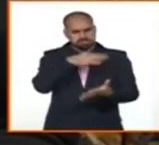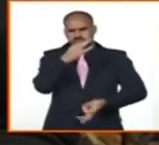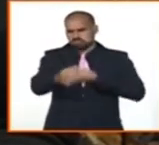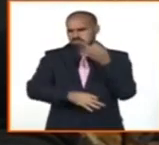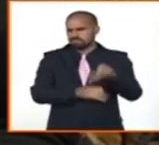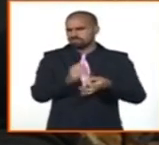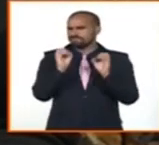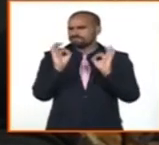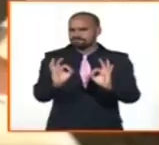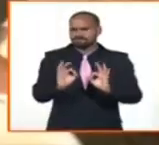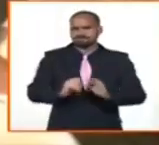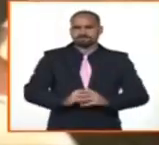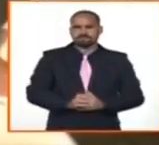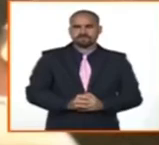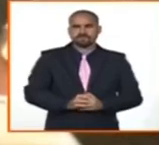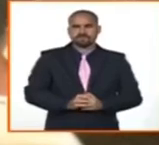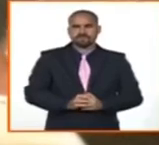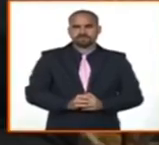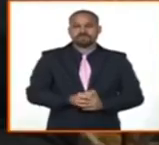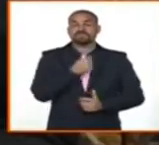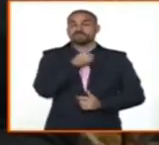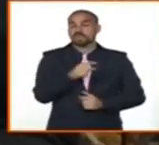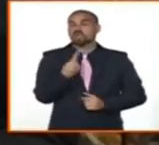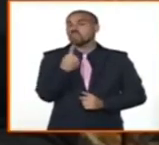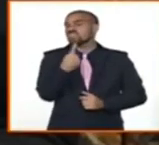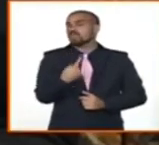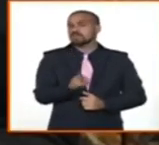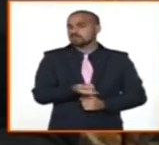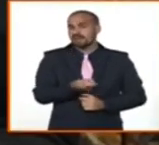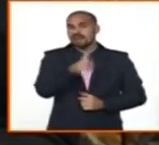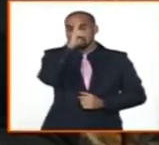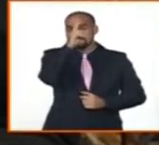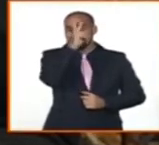Cuando nosotros mandamos médicos y no soldados